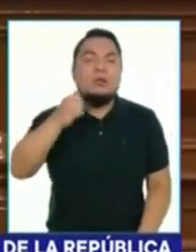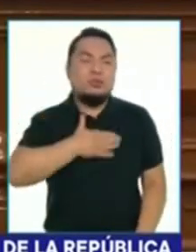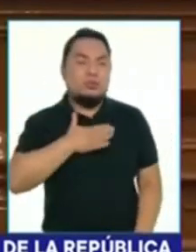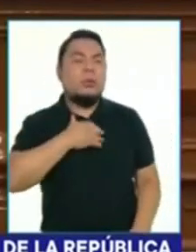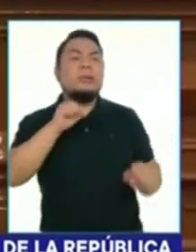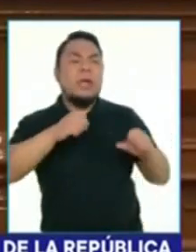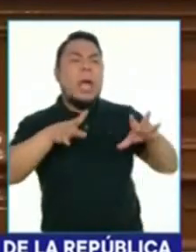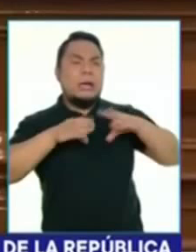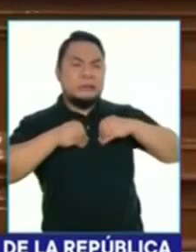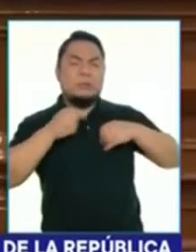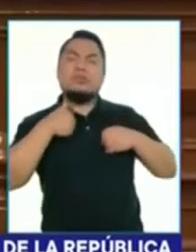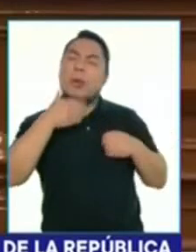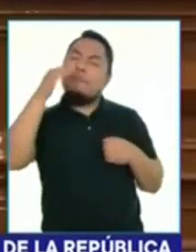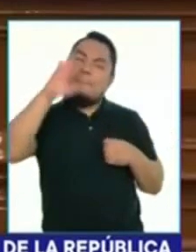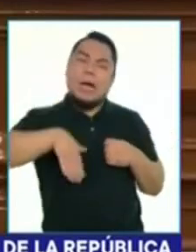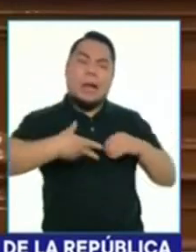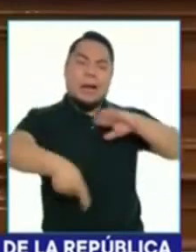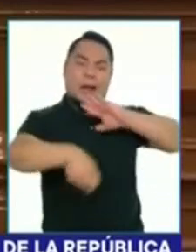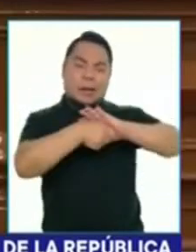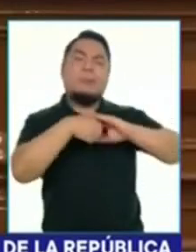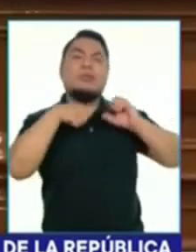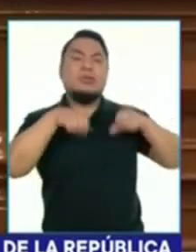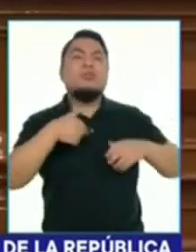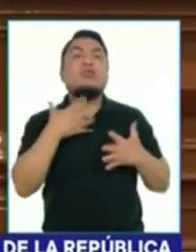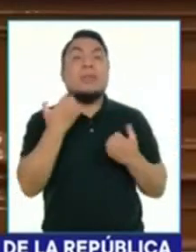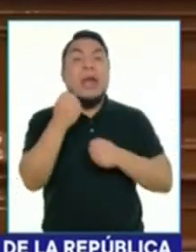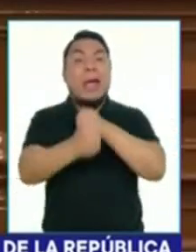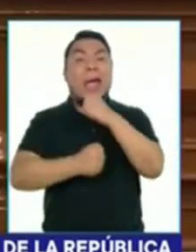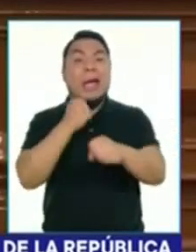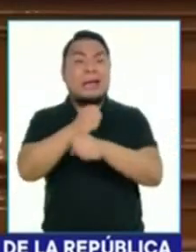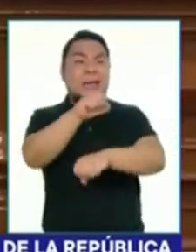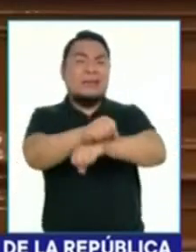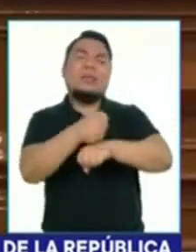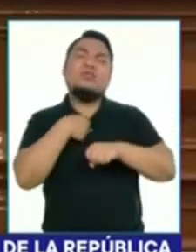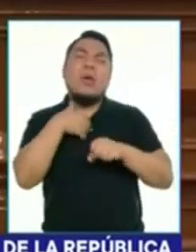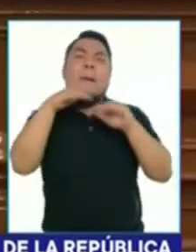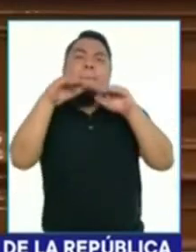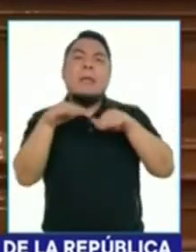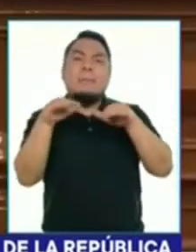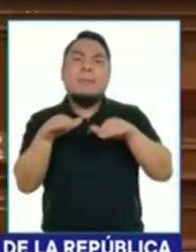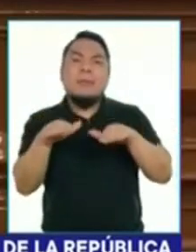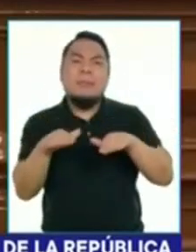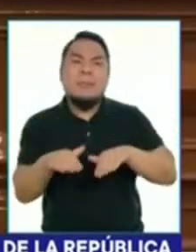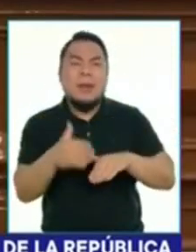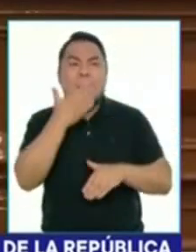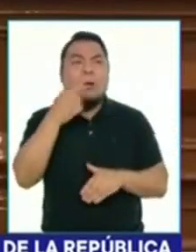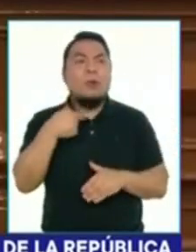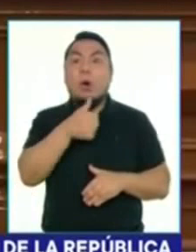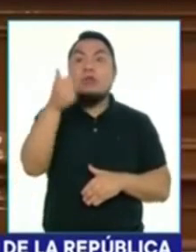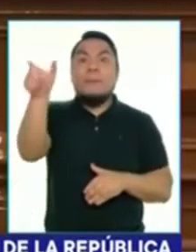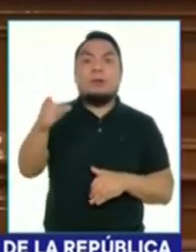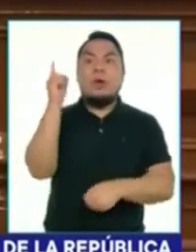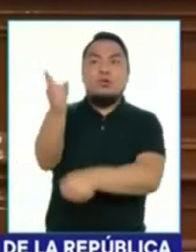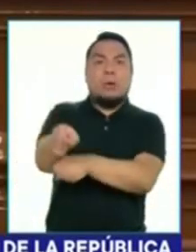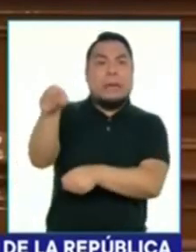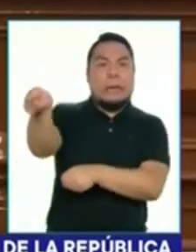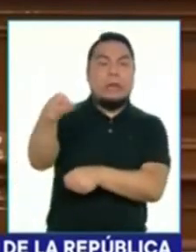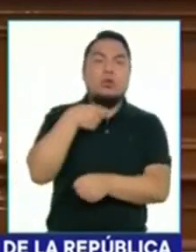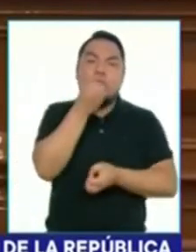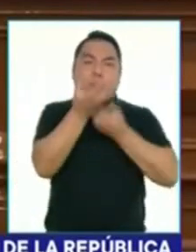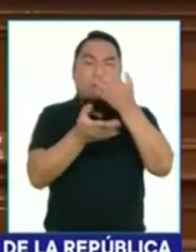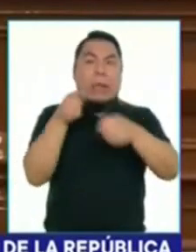acepta su delito y quiere reducir su pena acusando a otra persona. El